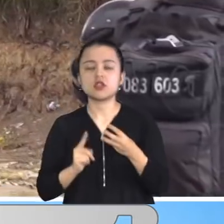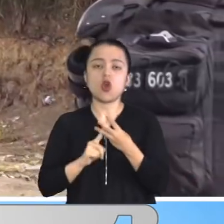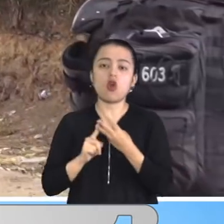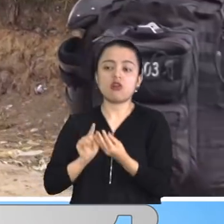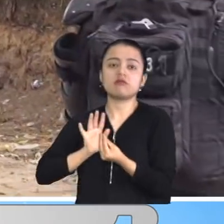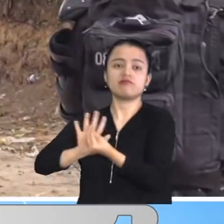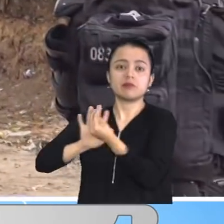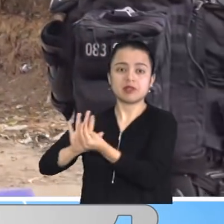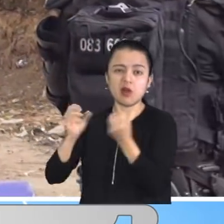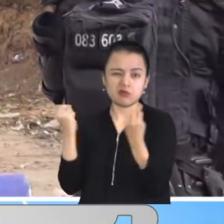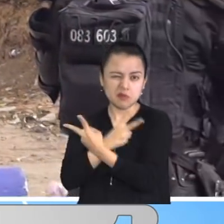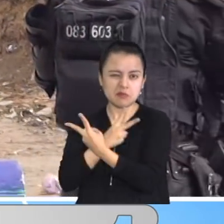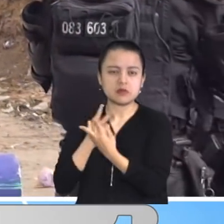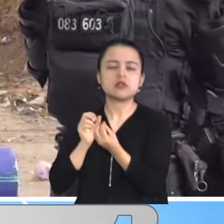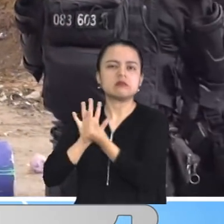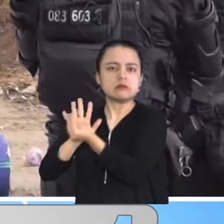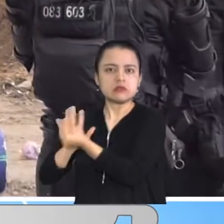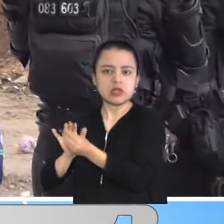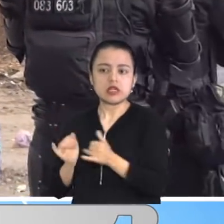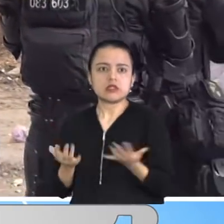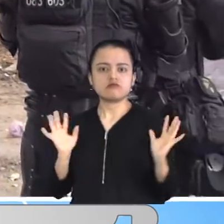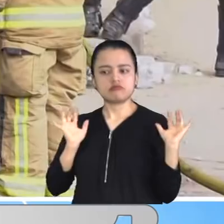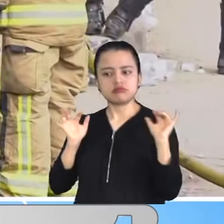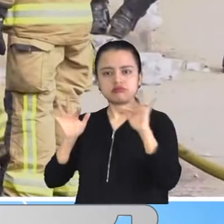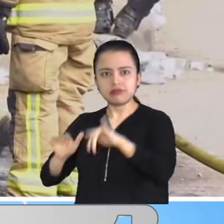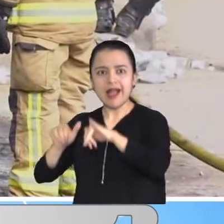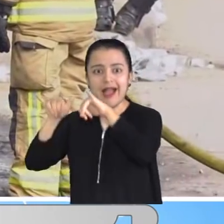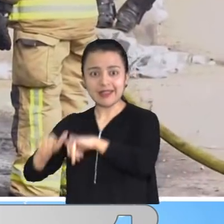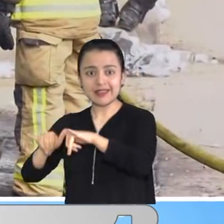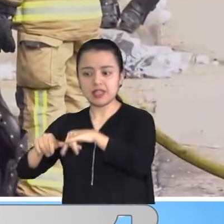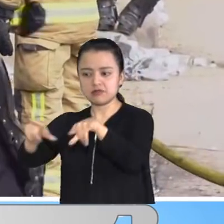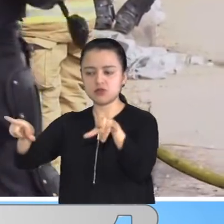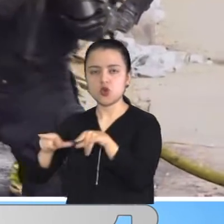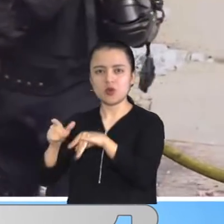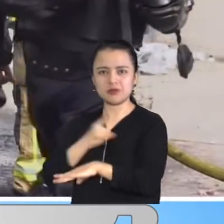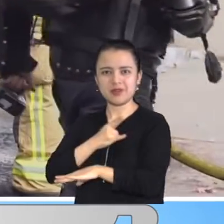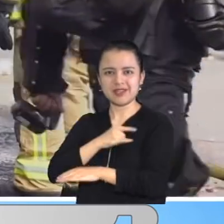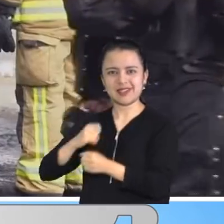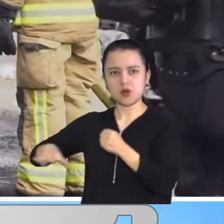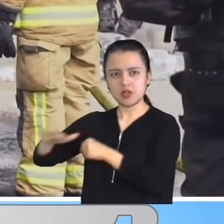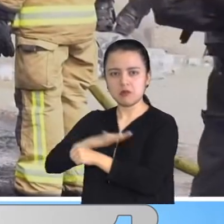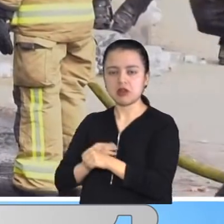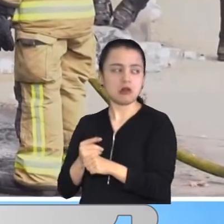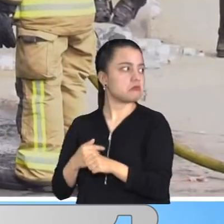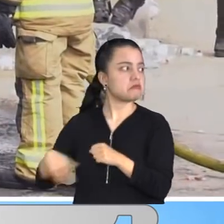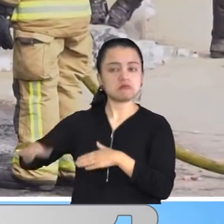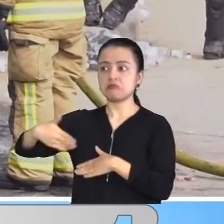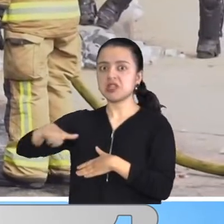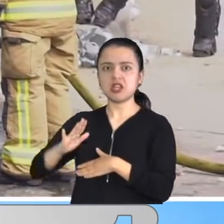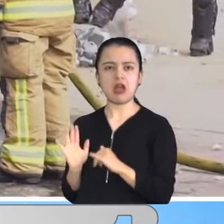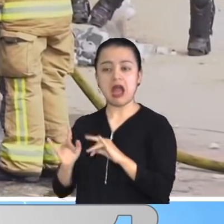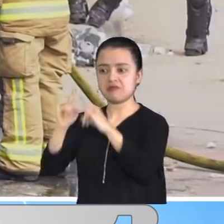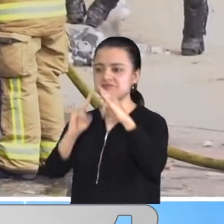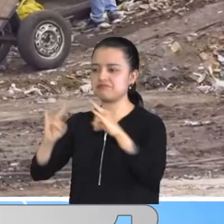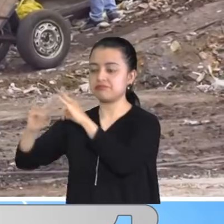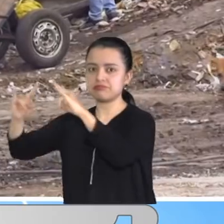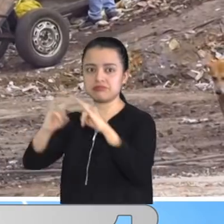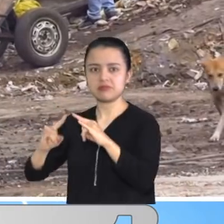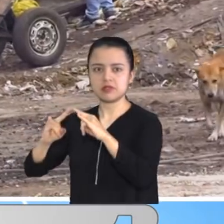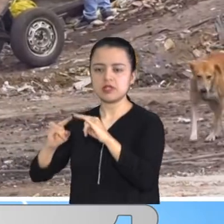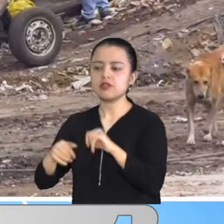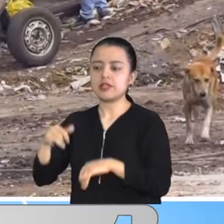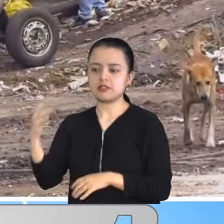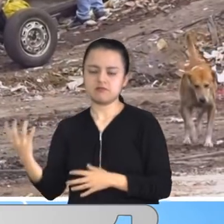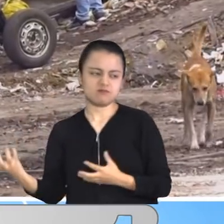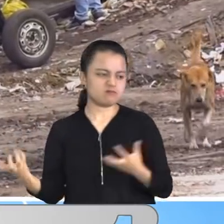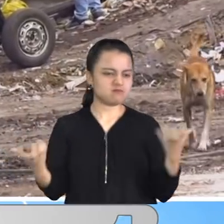ocupaban este predio de la Universidad de Cundinamarca. Sin embargo, luego de esa hora de enfrentamientos y de quema de llantas, se logró tranquilizar la situación